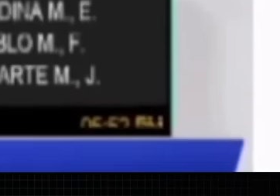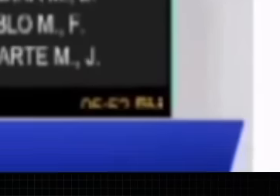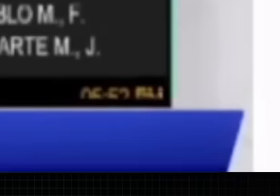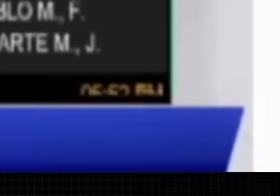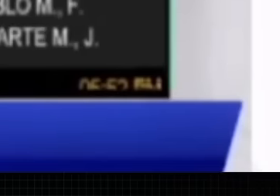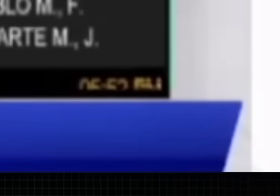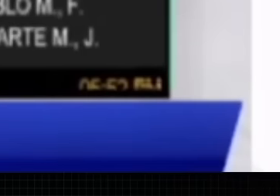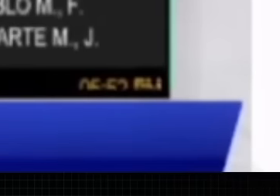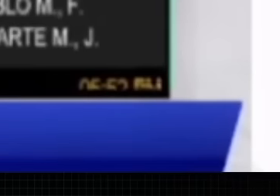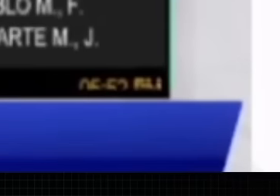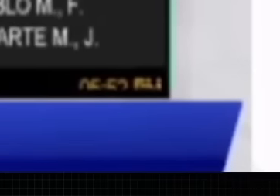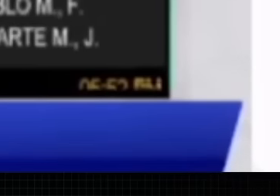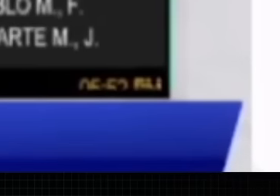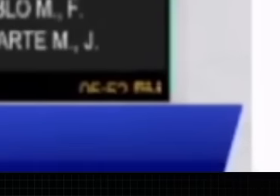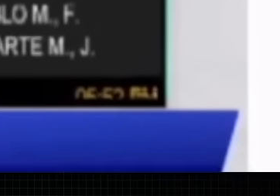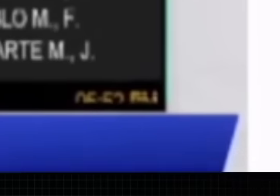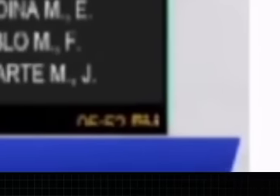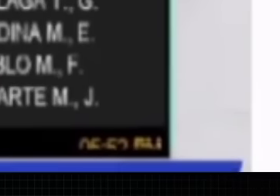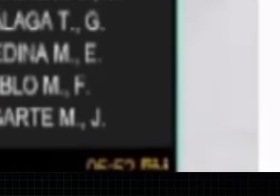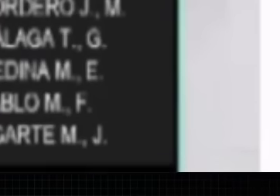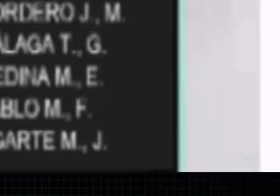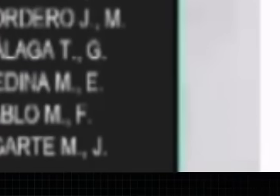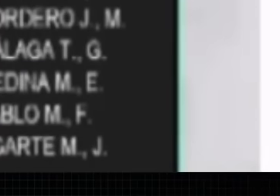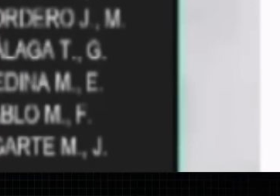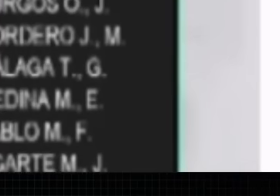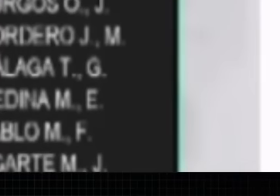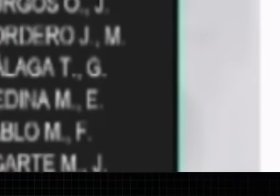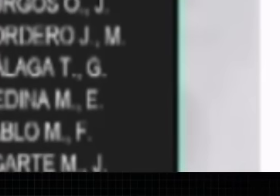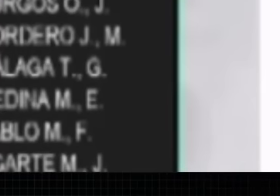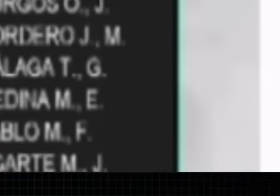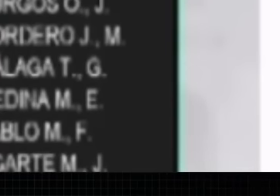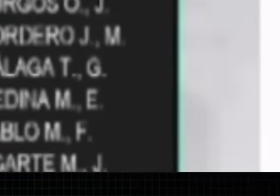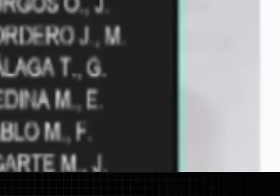Señores congresistas, estamos pasando